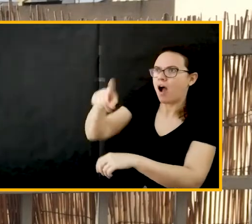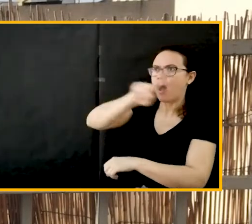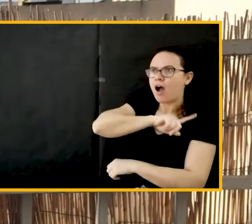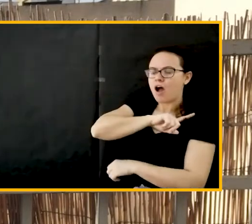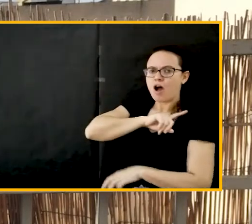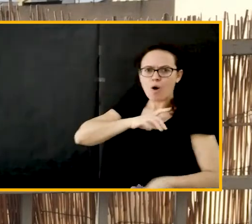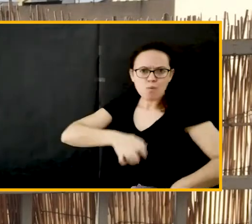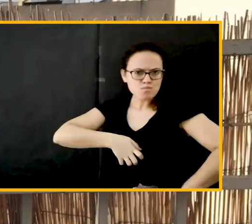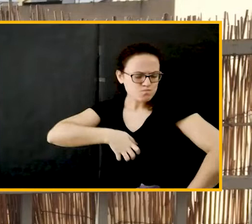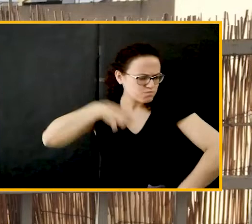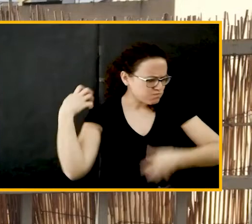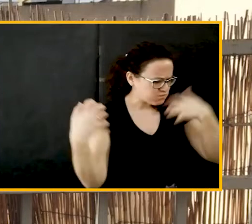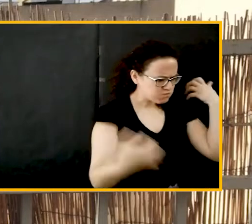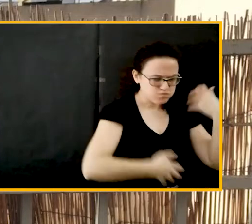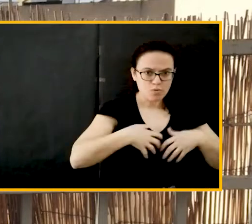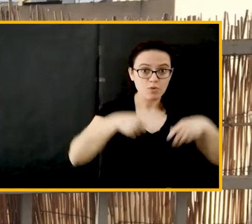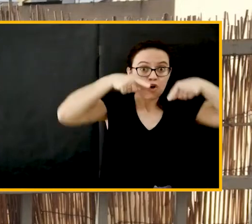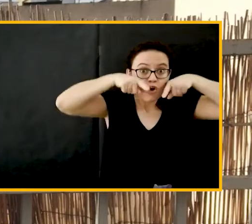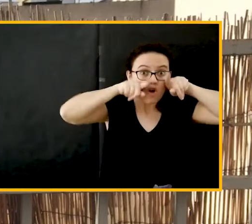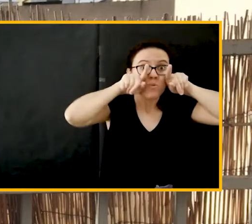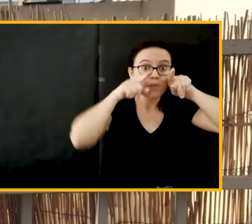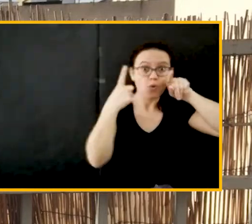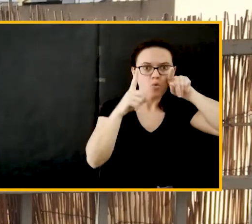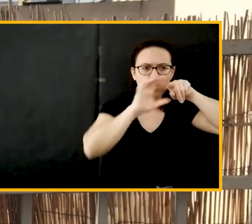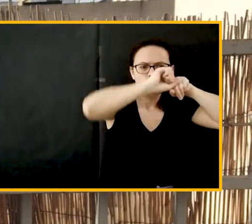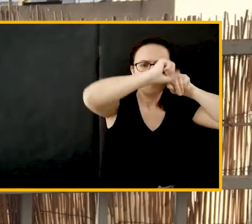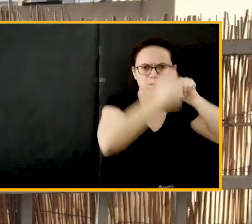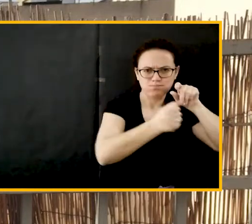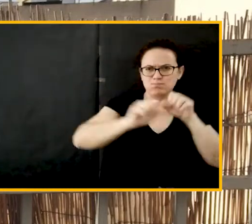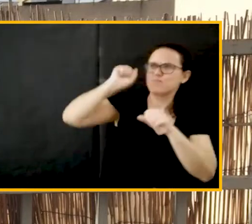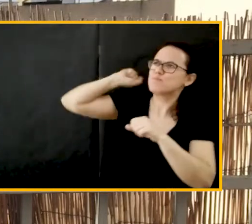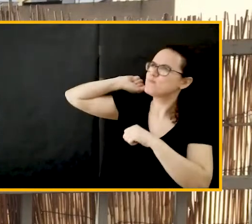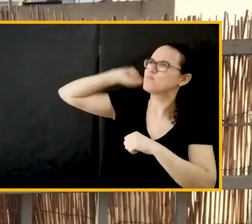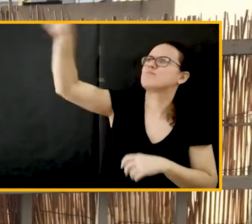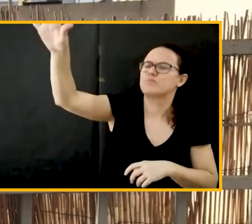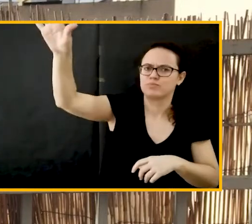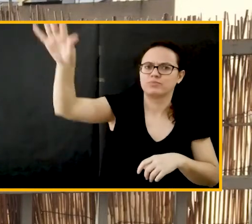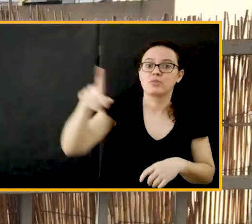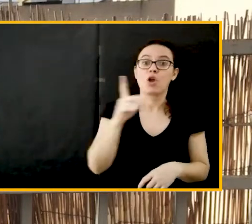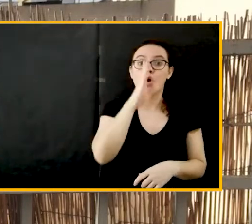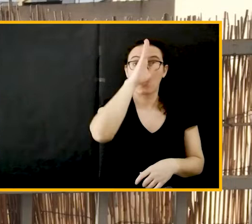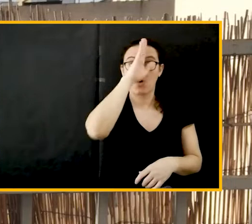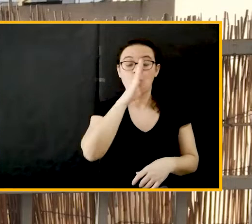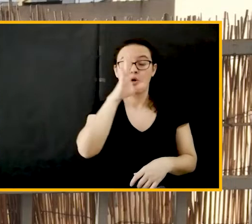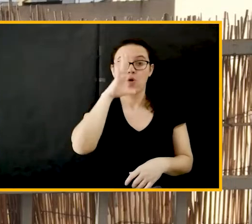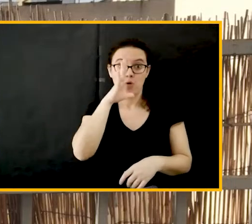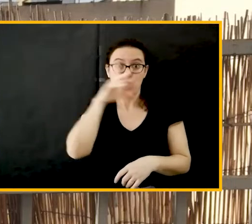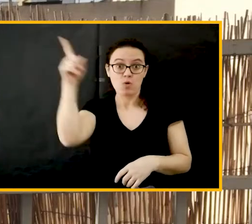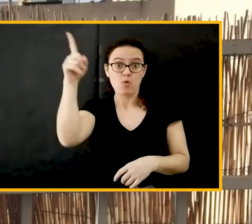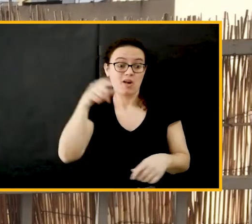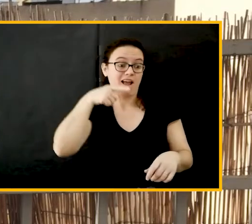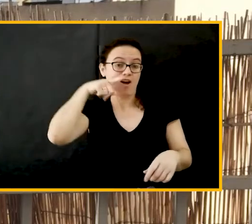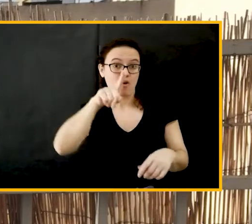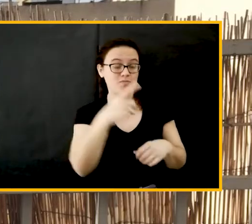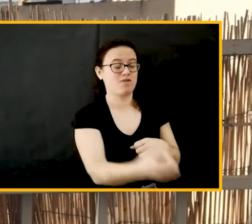rompió un colmillo y se lo lanzó. Atravesado por el colmillo, la luz de la luna se apagó. Y